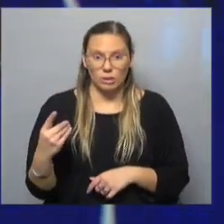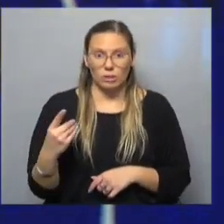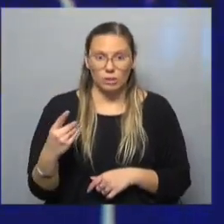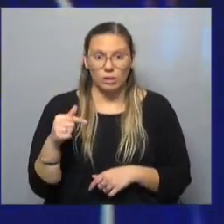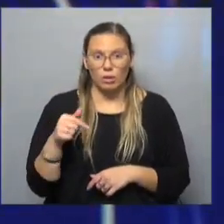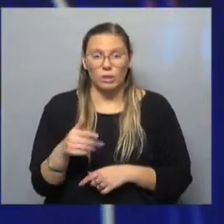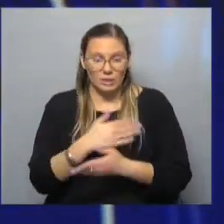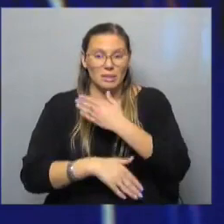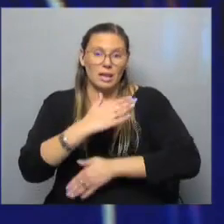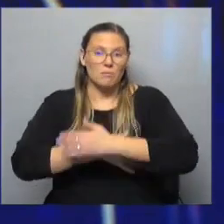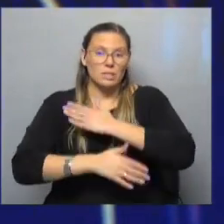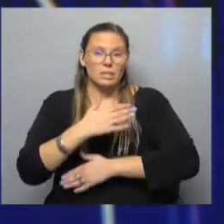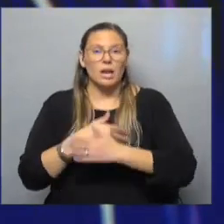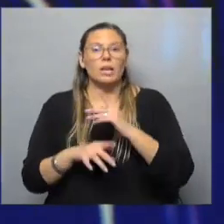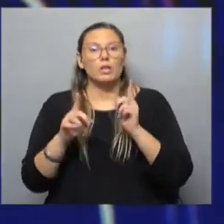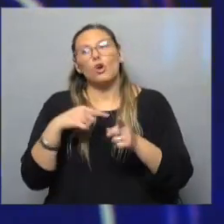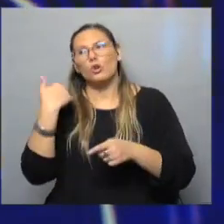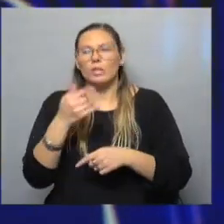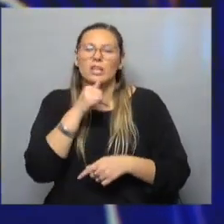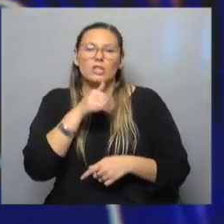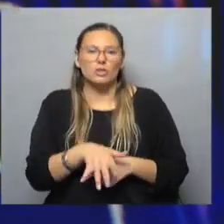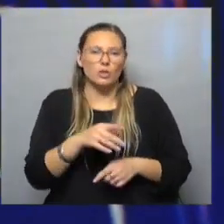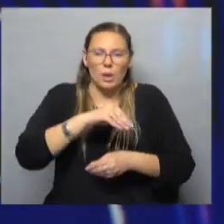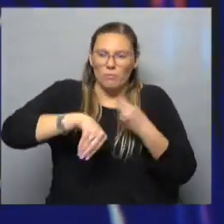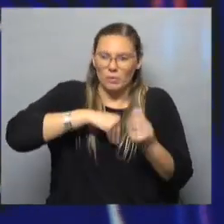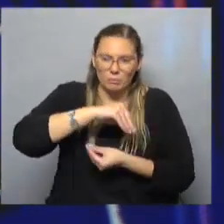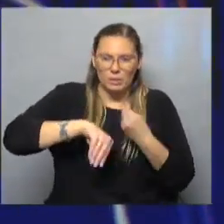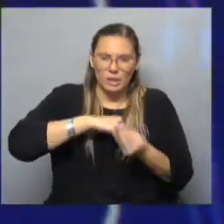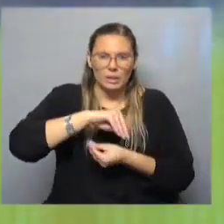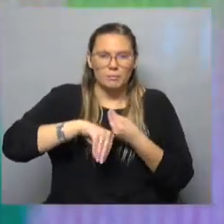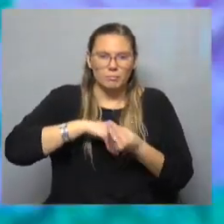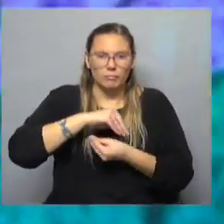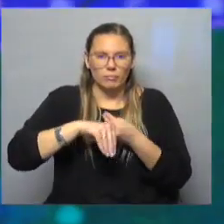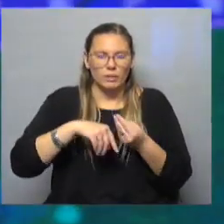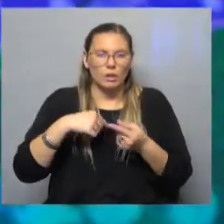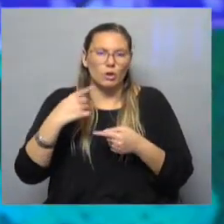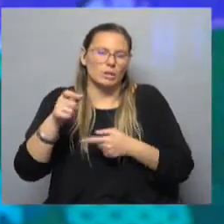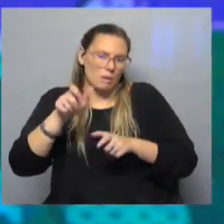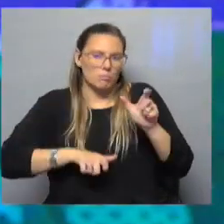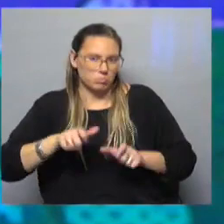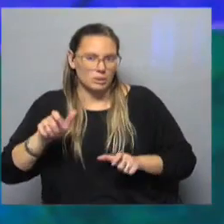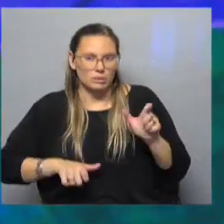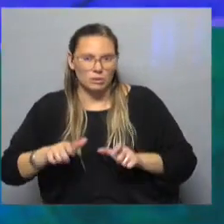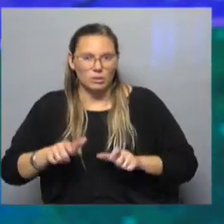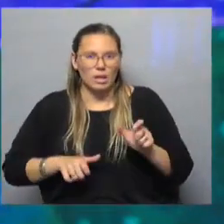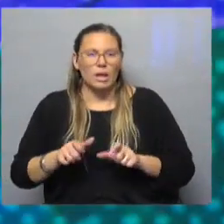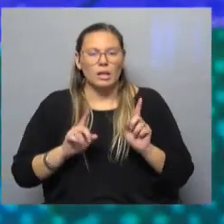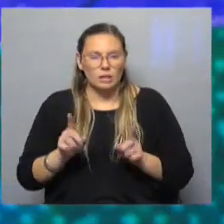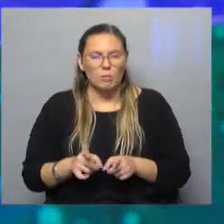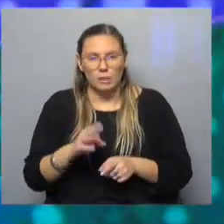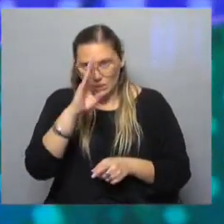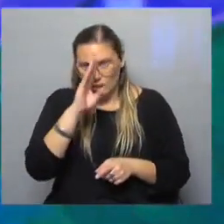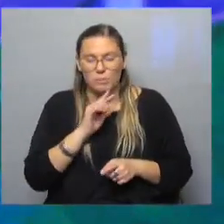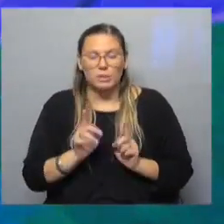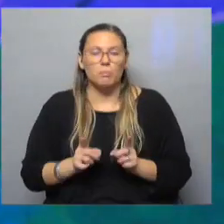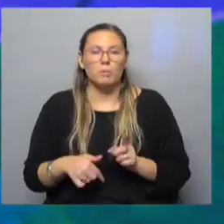con esta discapacidad y bueno, y también otras historias familiares y de otras personas que tienen lo mismo. Los invito a ver